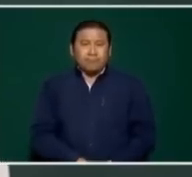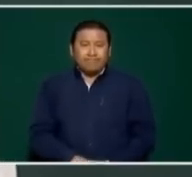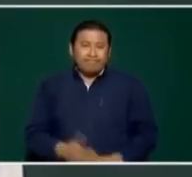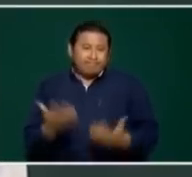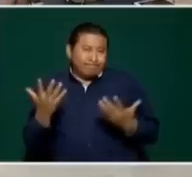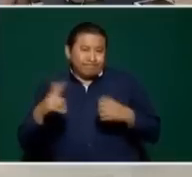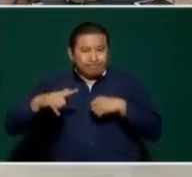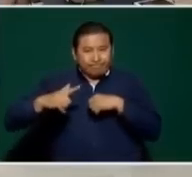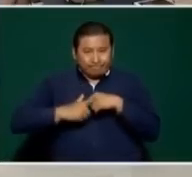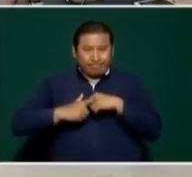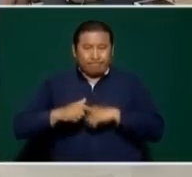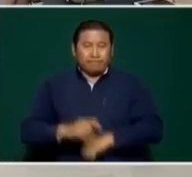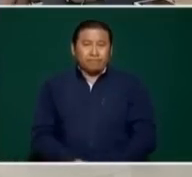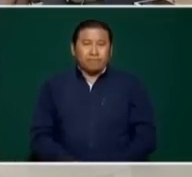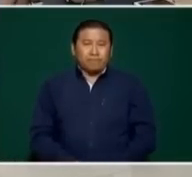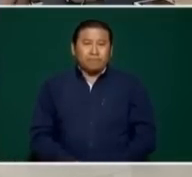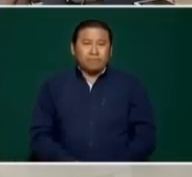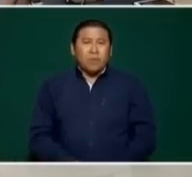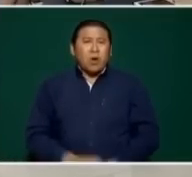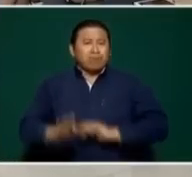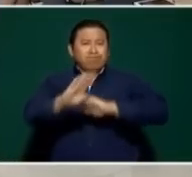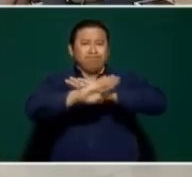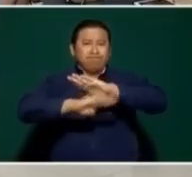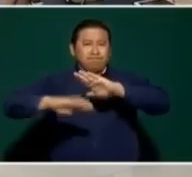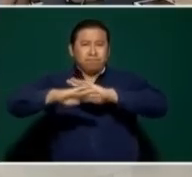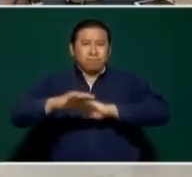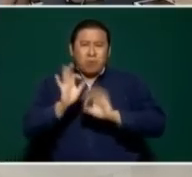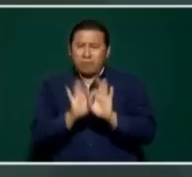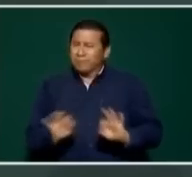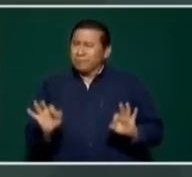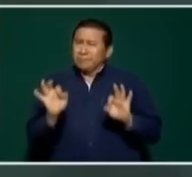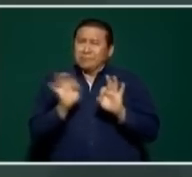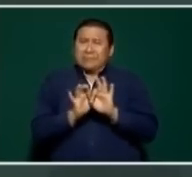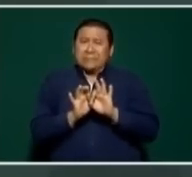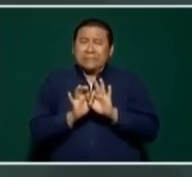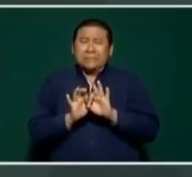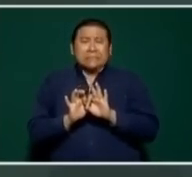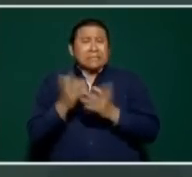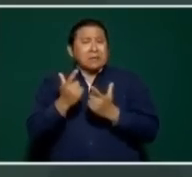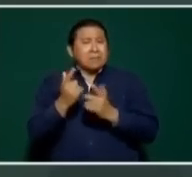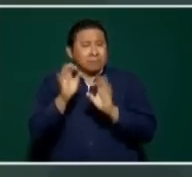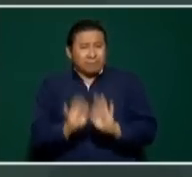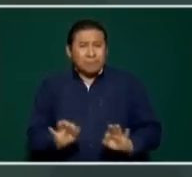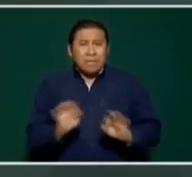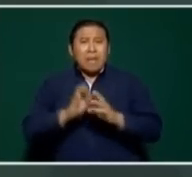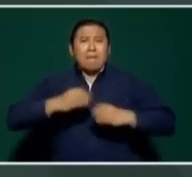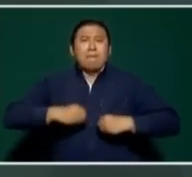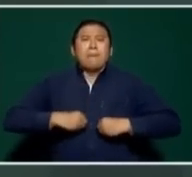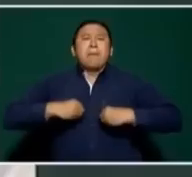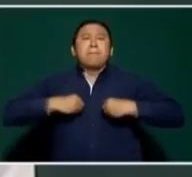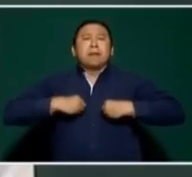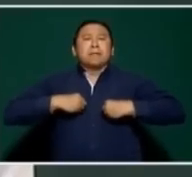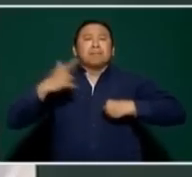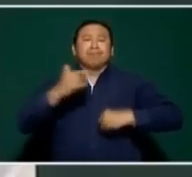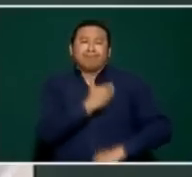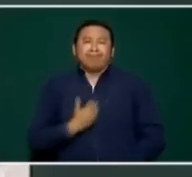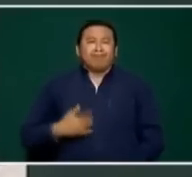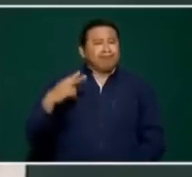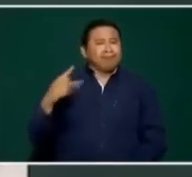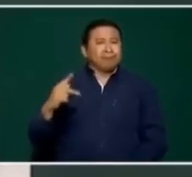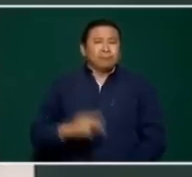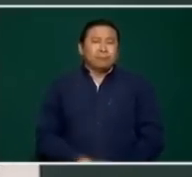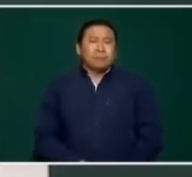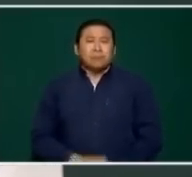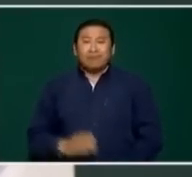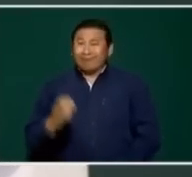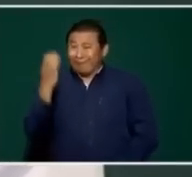como lo fundamental, es lo que estimo más importante en mi vida y